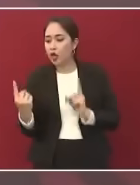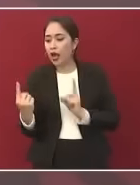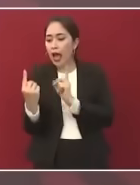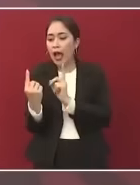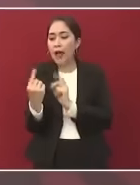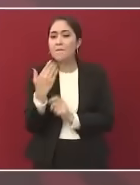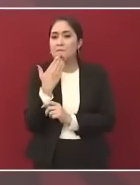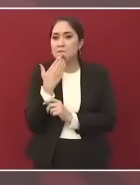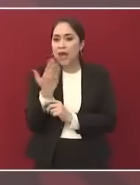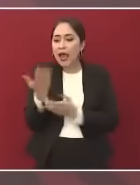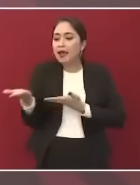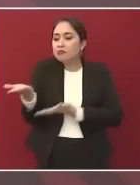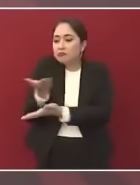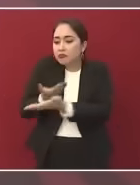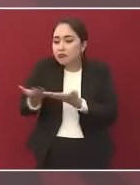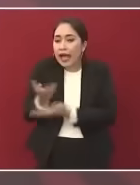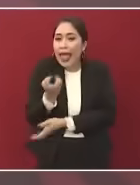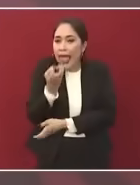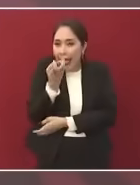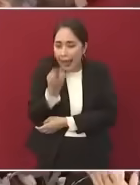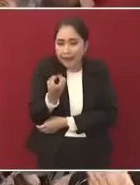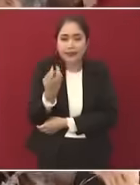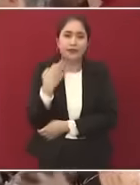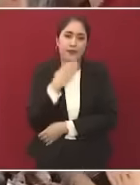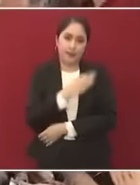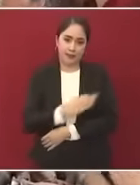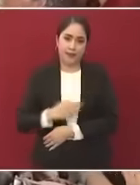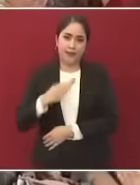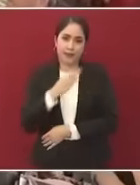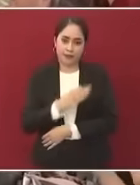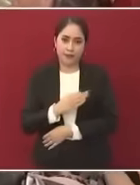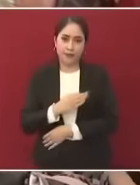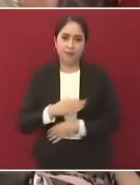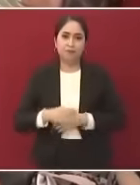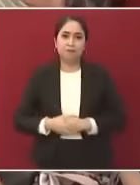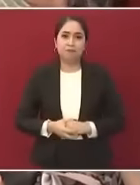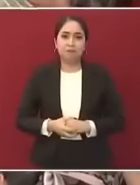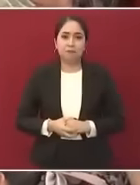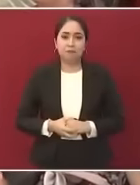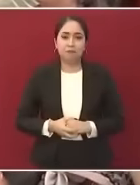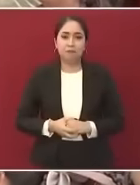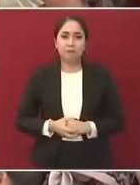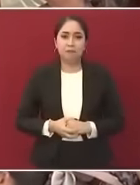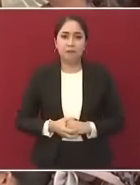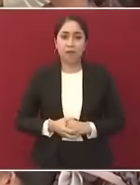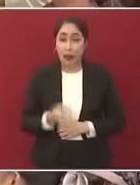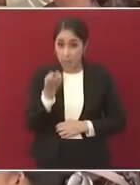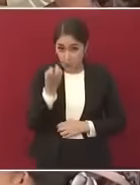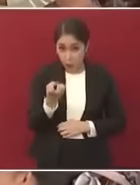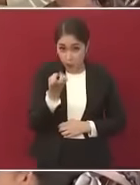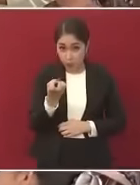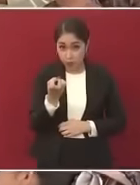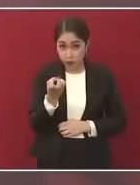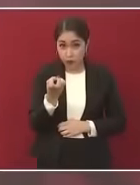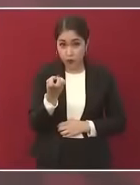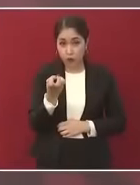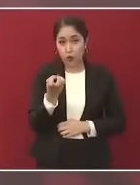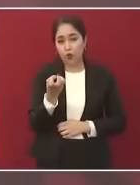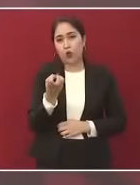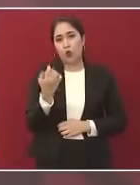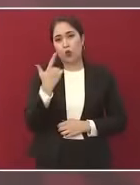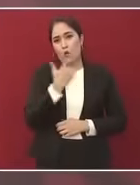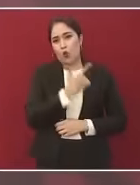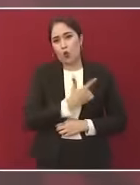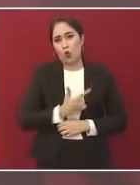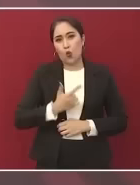violadores de los Derechos Humanos básicos de los mexicanos como el derecho a la vida el derecho a la propiedad a la libertad de